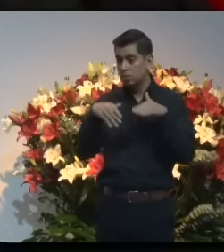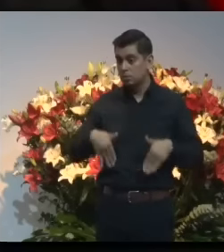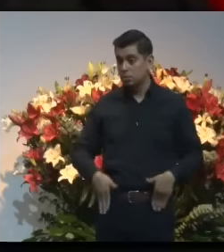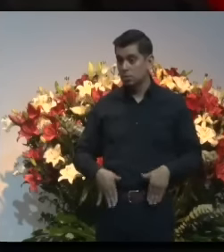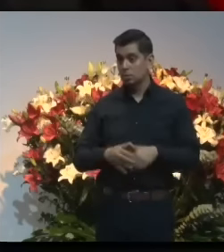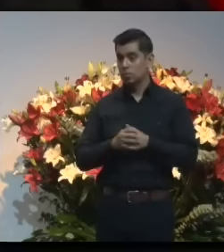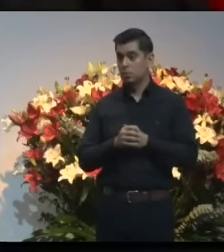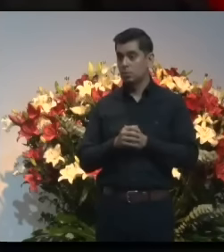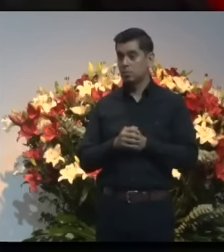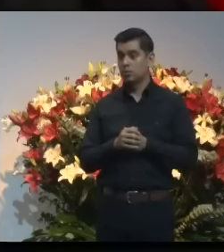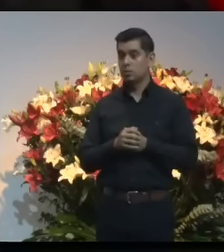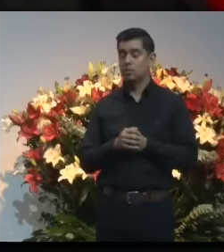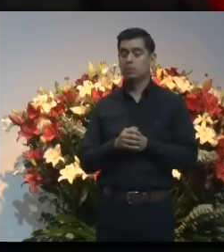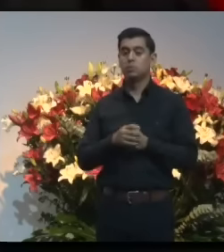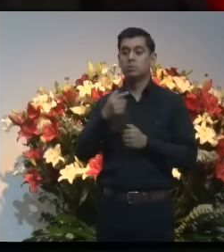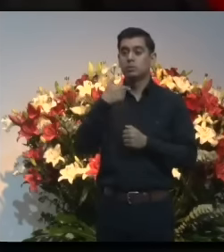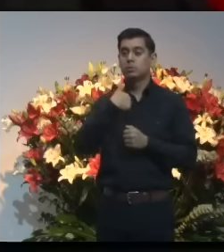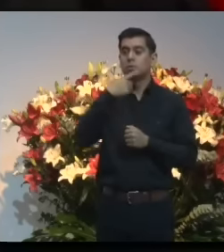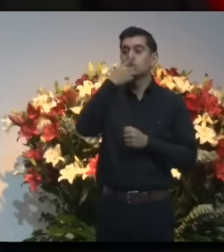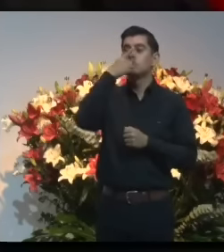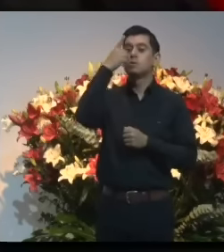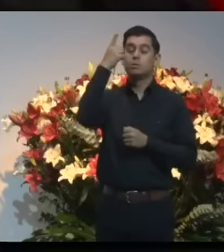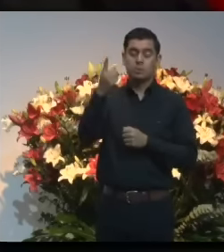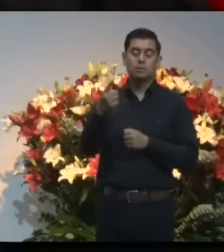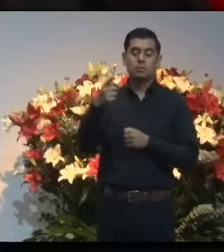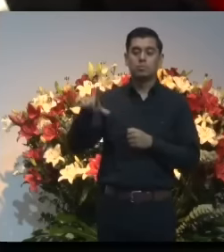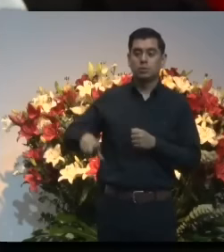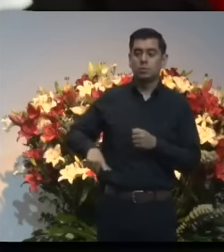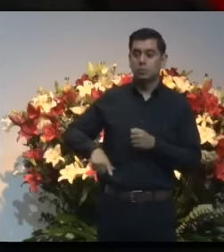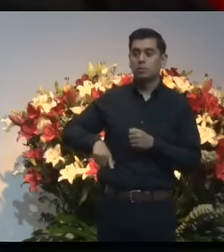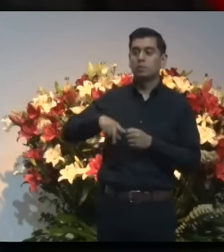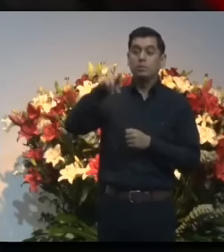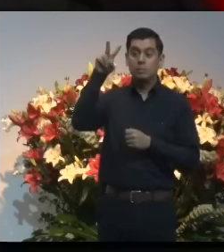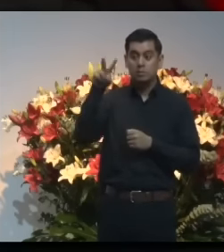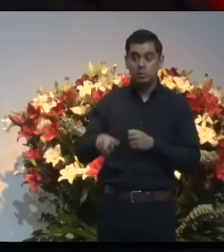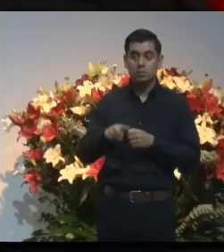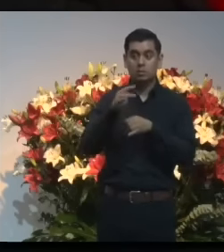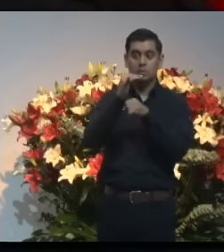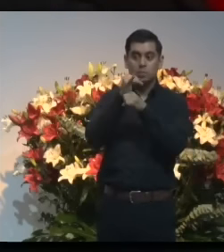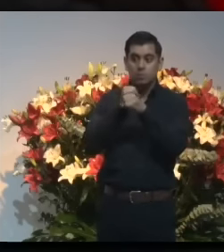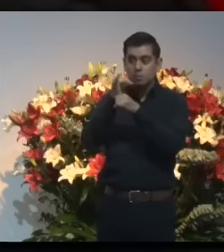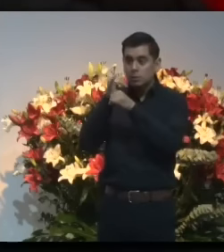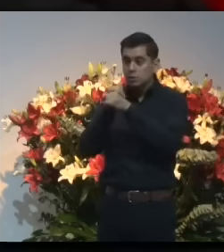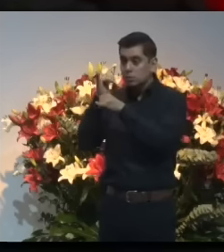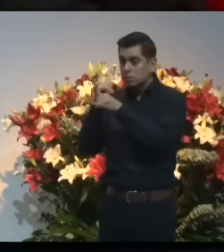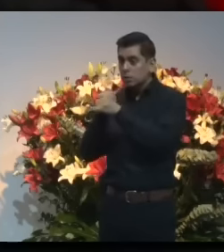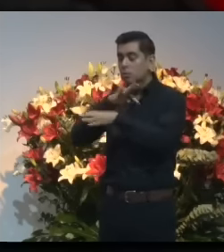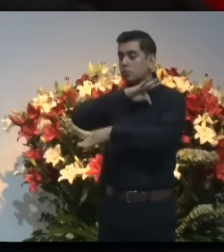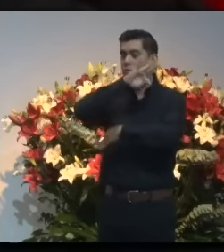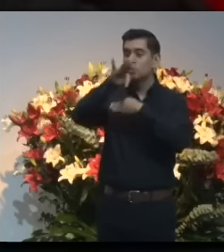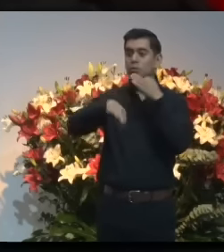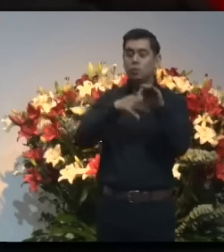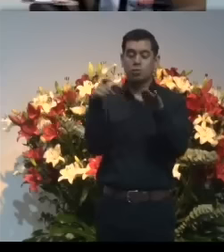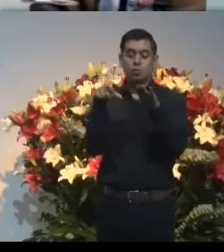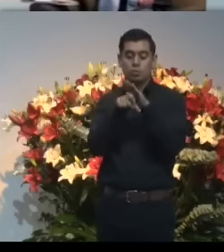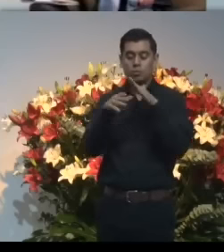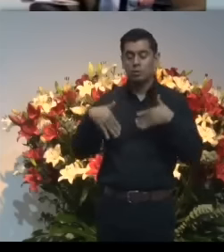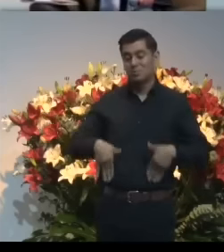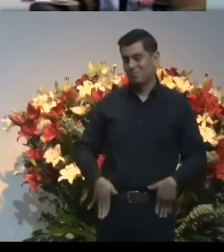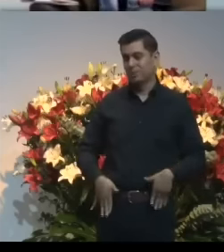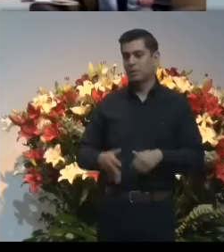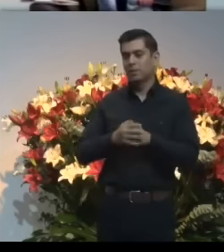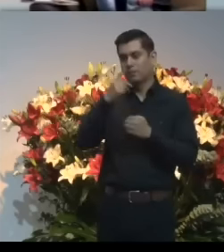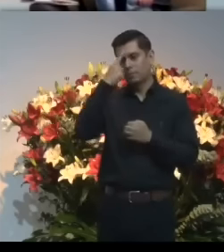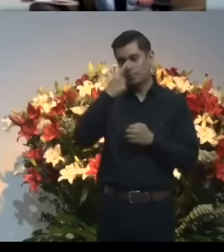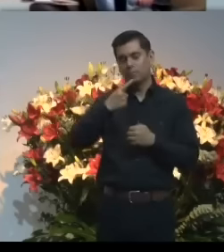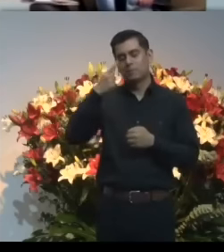yo diría que este gobierno está obligado a investigar cualquier caso de corrupción. Qué fácil es decir